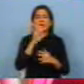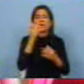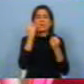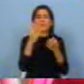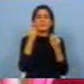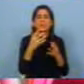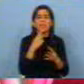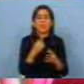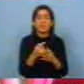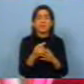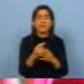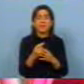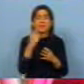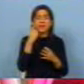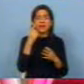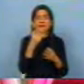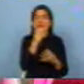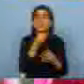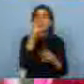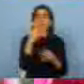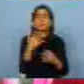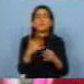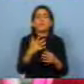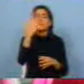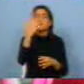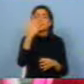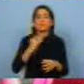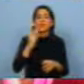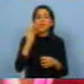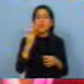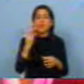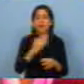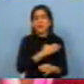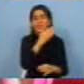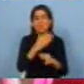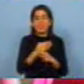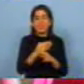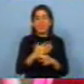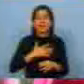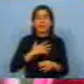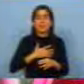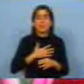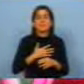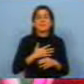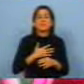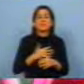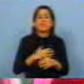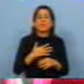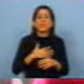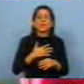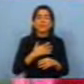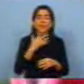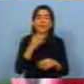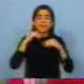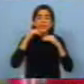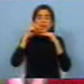este programa después de como 5 años? ¡Qué hermoso! Me encanta, estás chocho. Estoy chocho con paquete de... Bueno, sí. Rodri, de verdad,